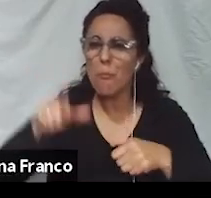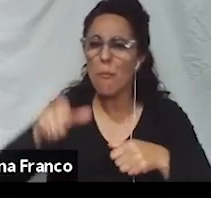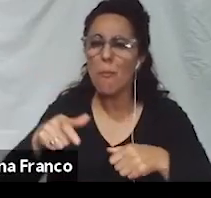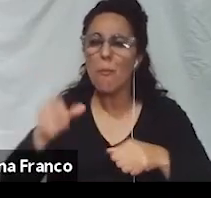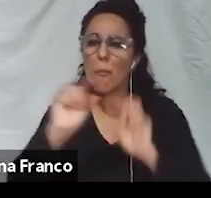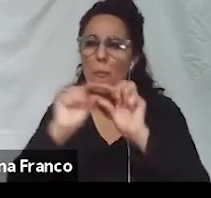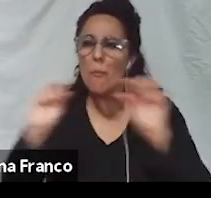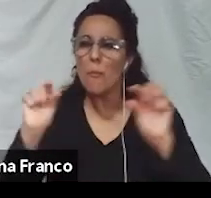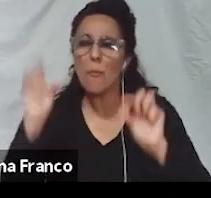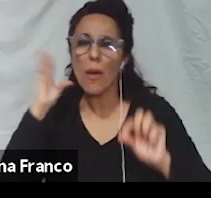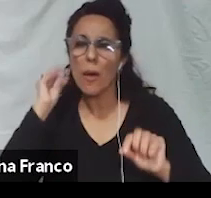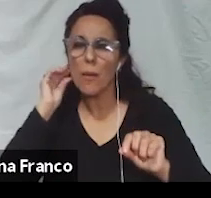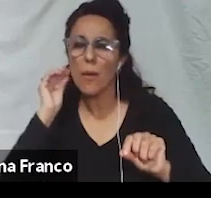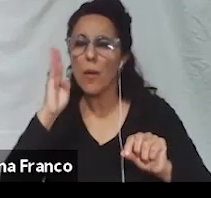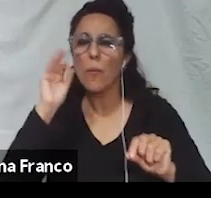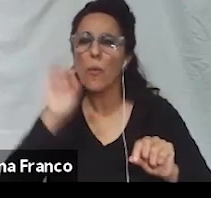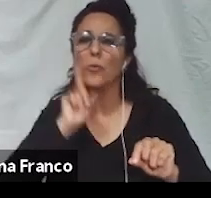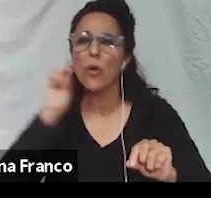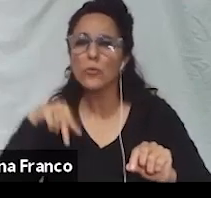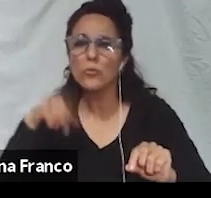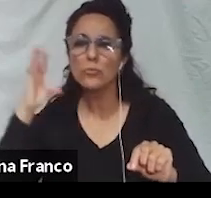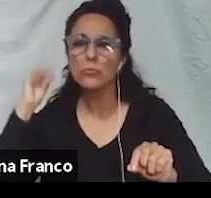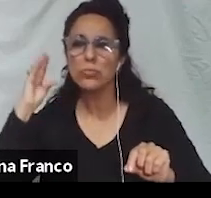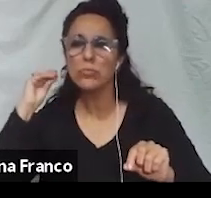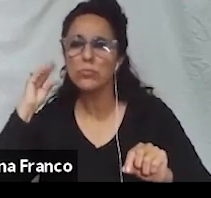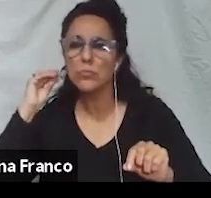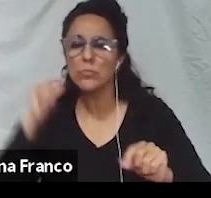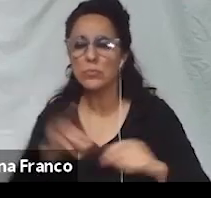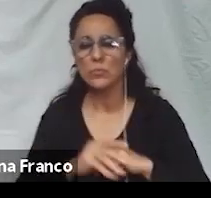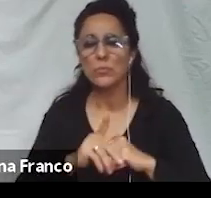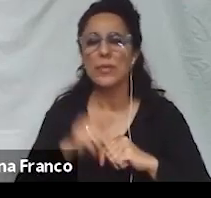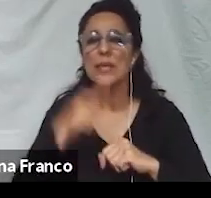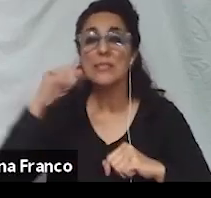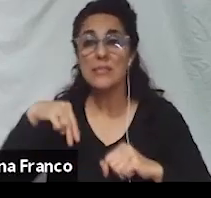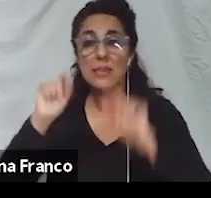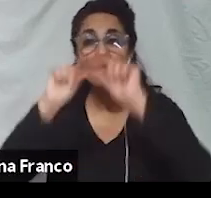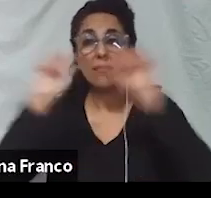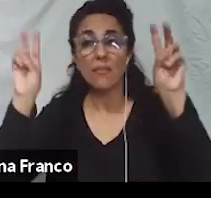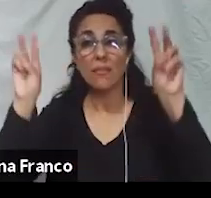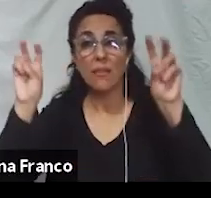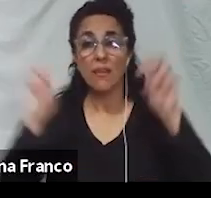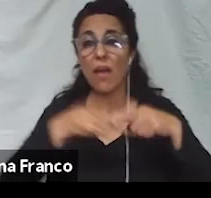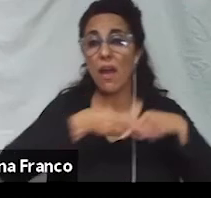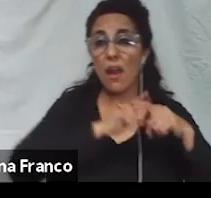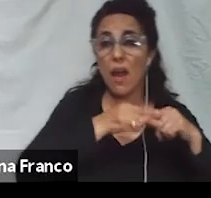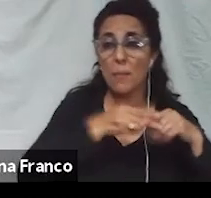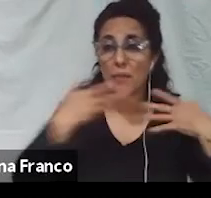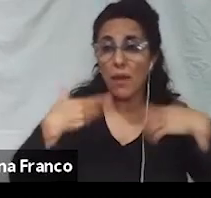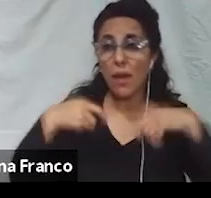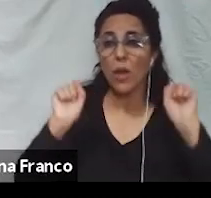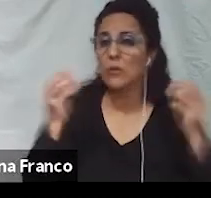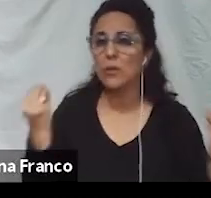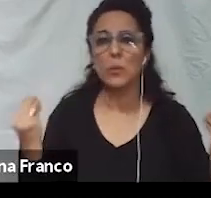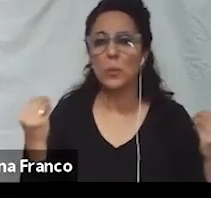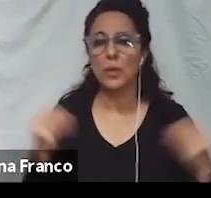dice botón sin etiqueta, entonces yo tengo que aclarar, bueno, ¿en dónde estaba ese botón? ¿Con qué herramienta lo encontré? Y